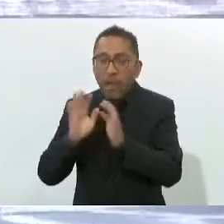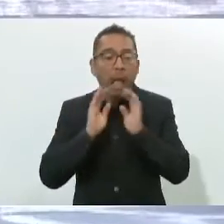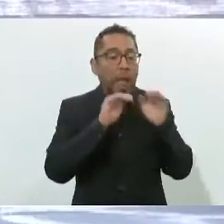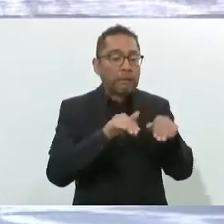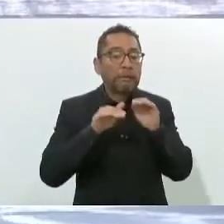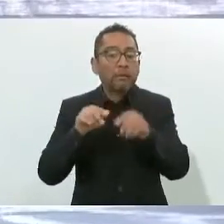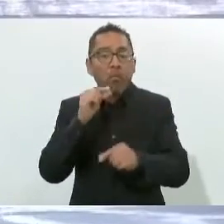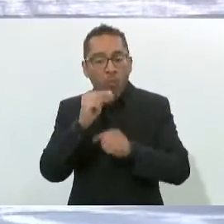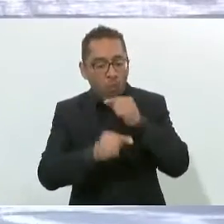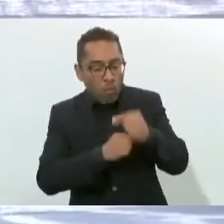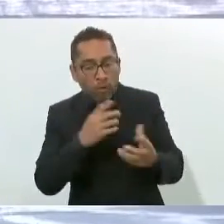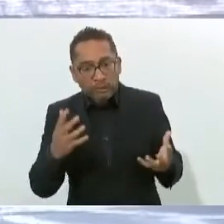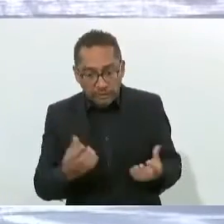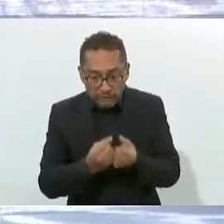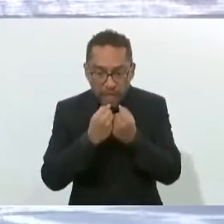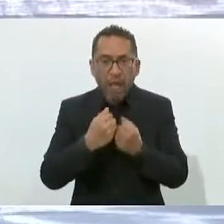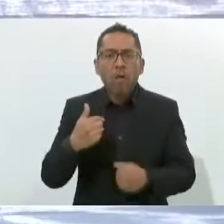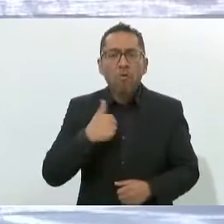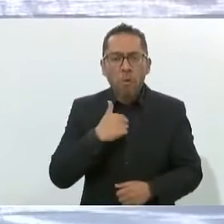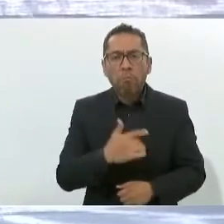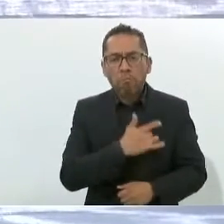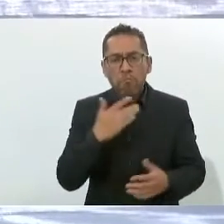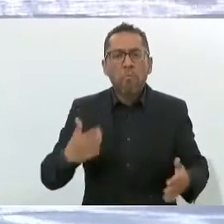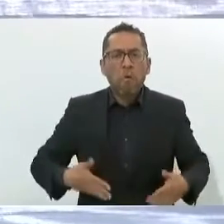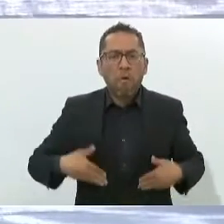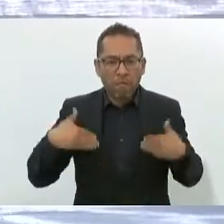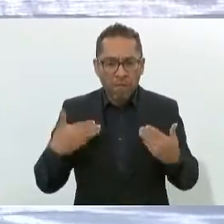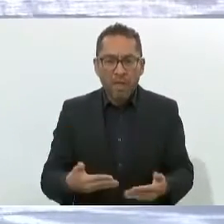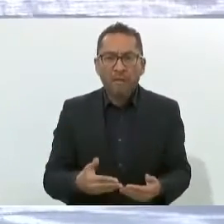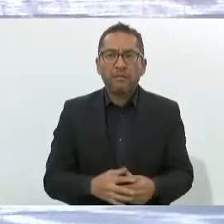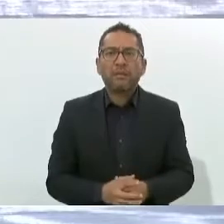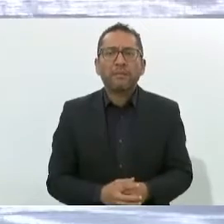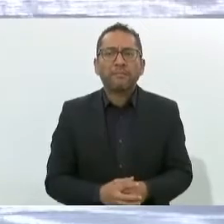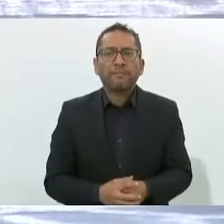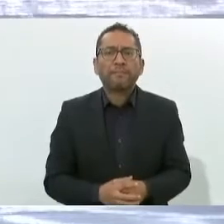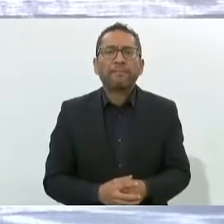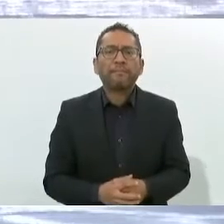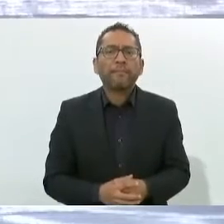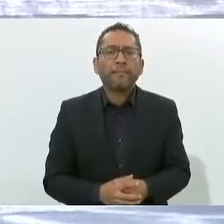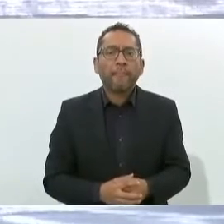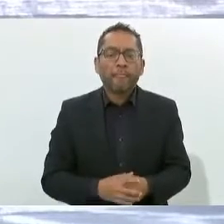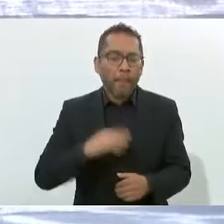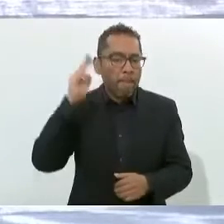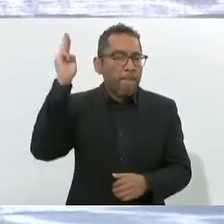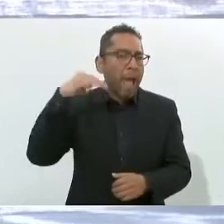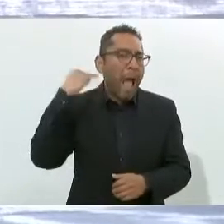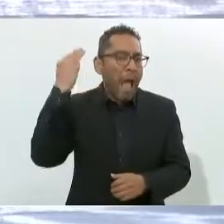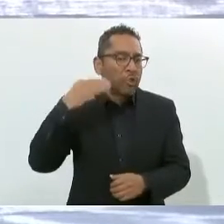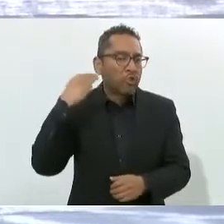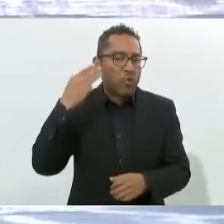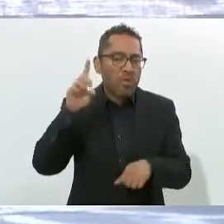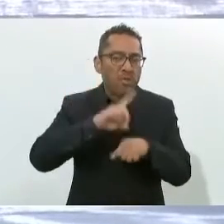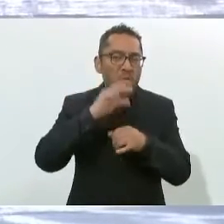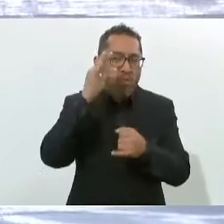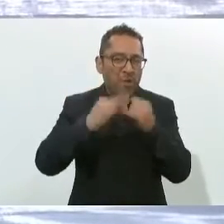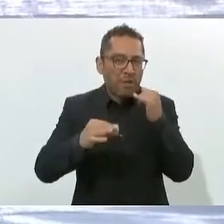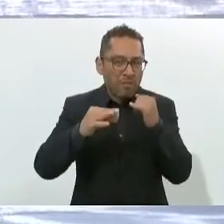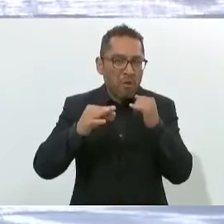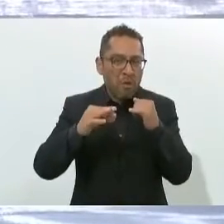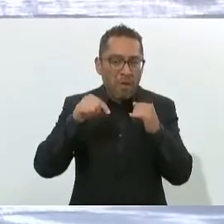tengo confianza de que para finales de marzo, en